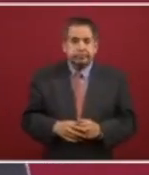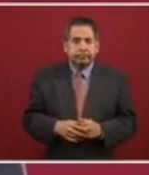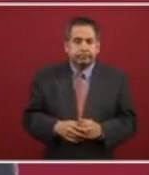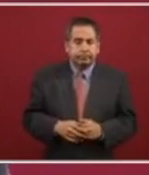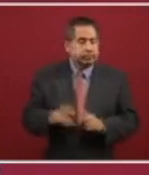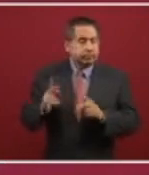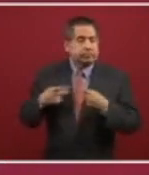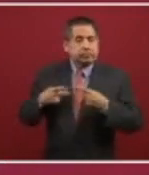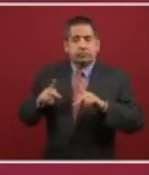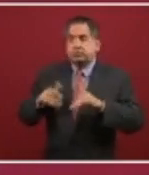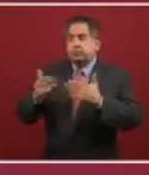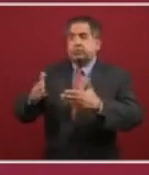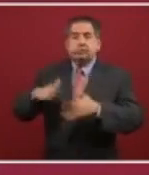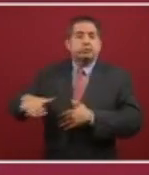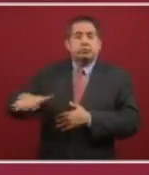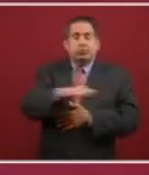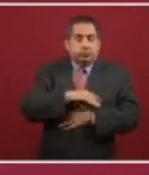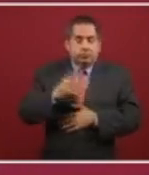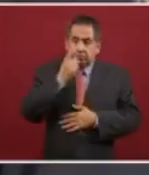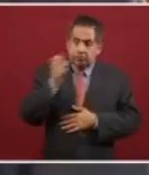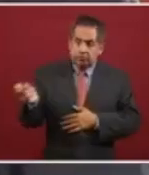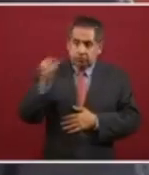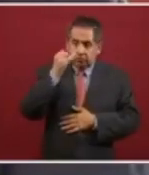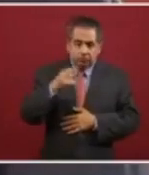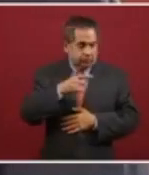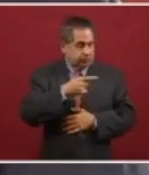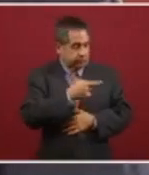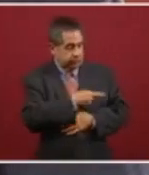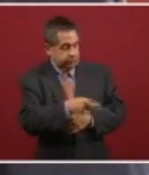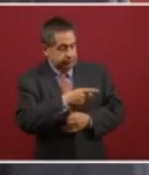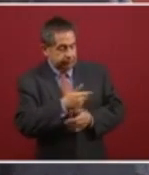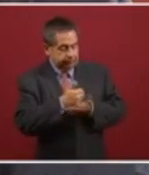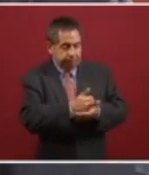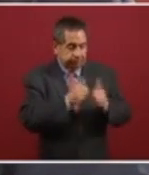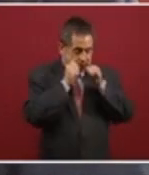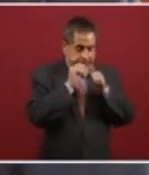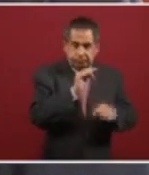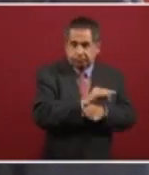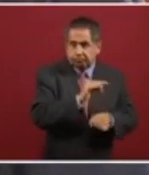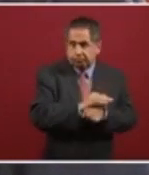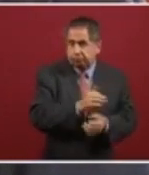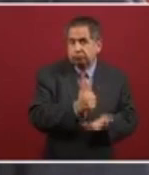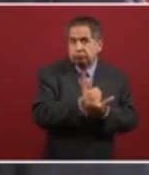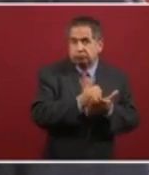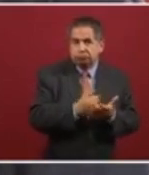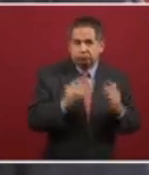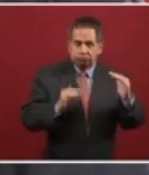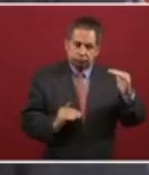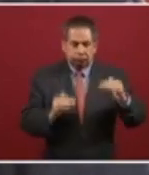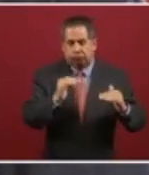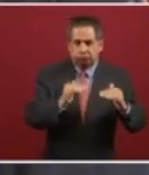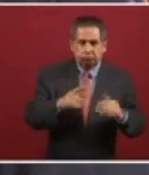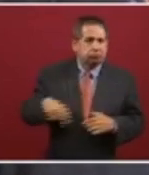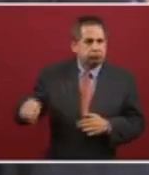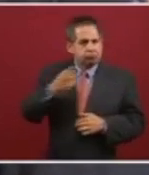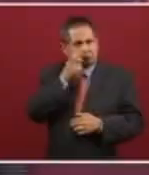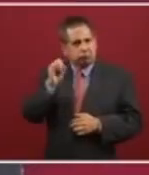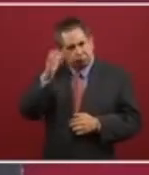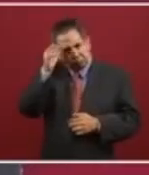Están a favor de que se ayude a los pobres, de que se combata la desigualdad.